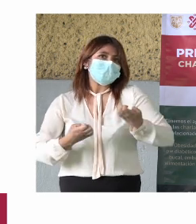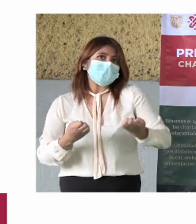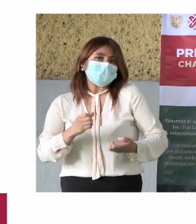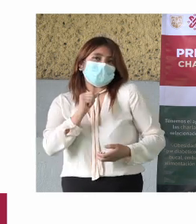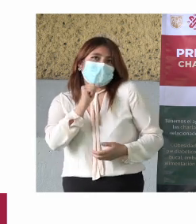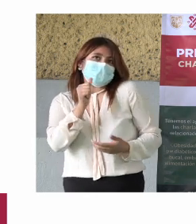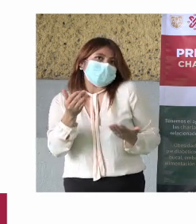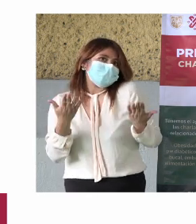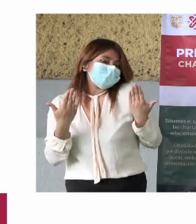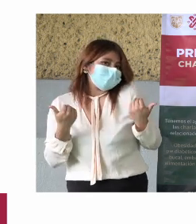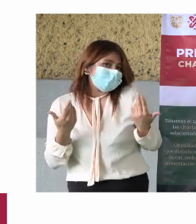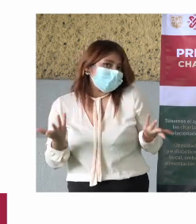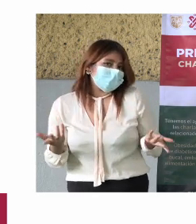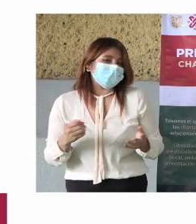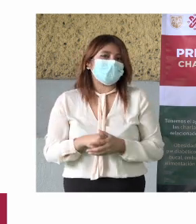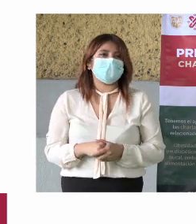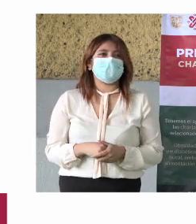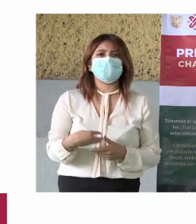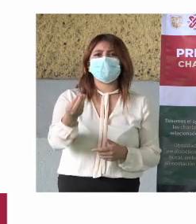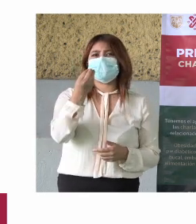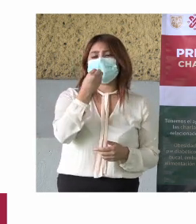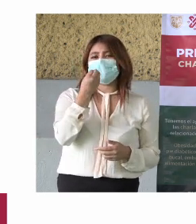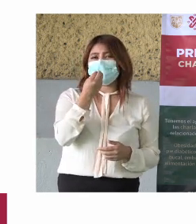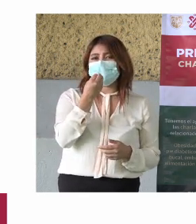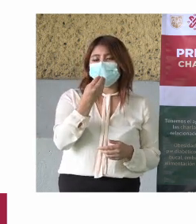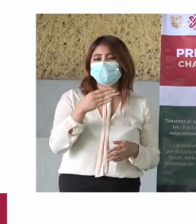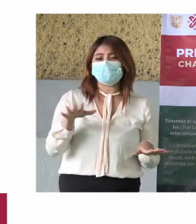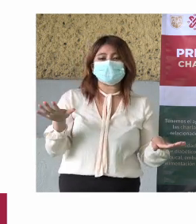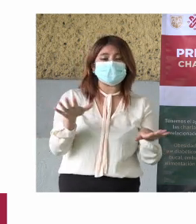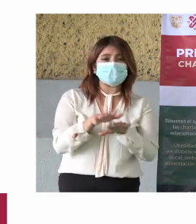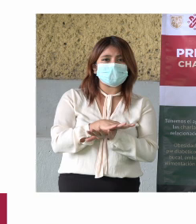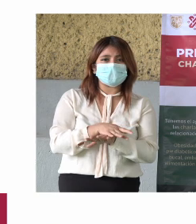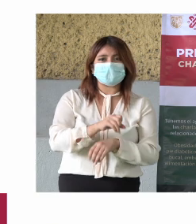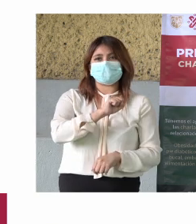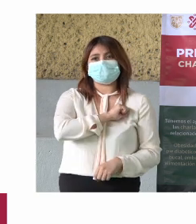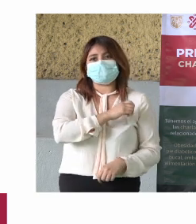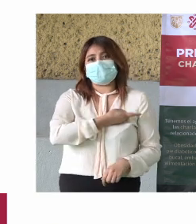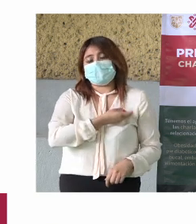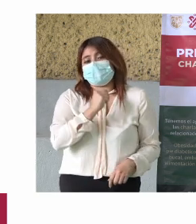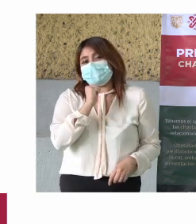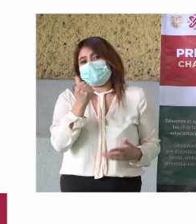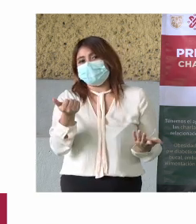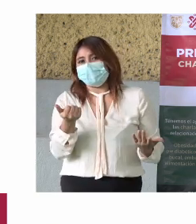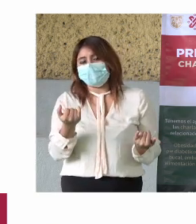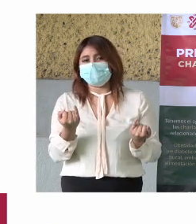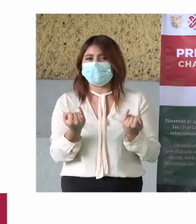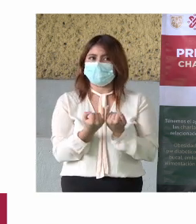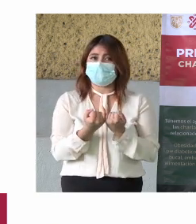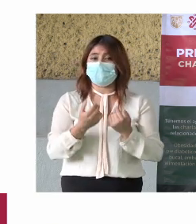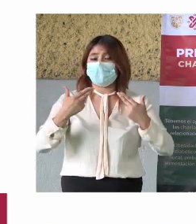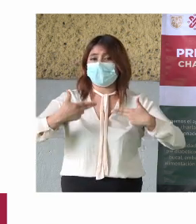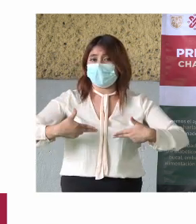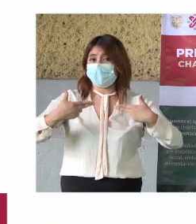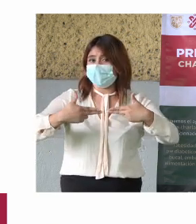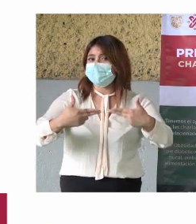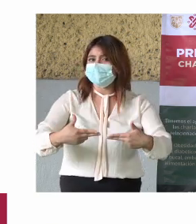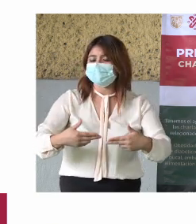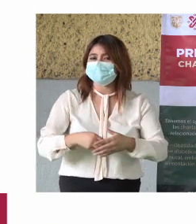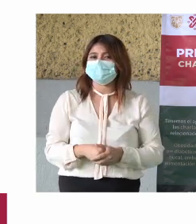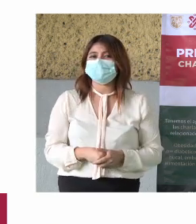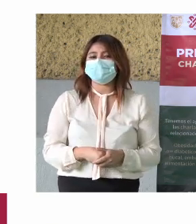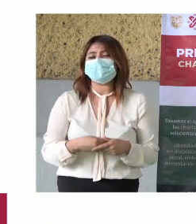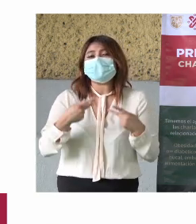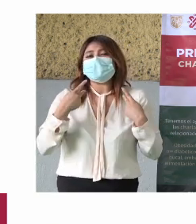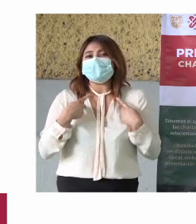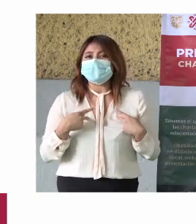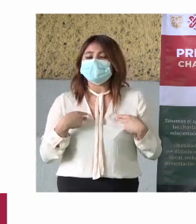cambia nuestro plan de alimentación, ya no es una alimentación saludable, más la carga genética, entonces los pacientes